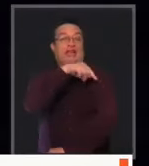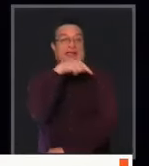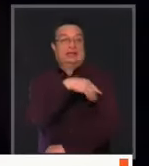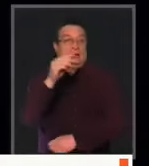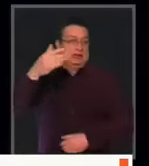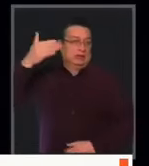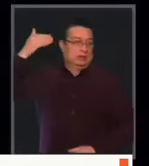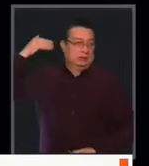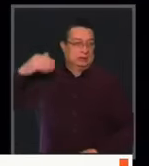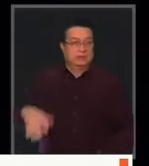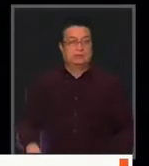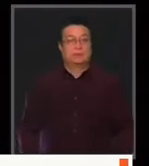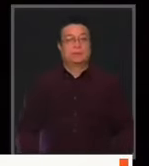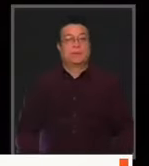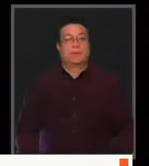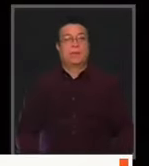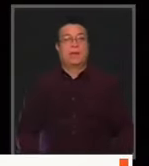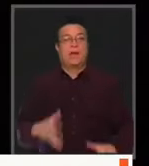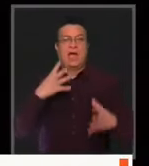tiempo.